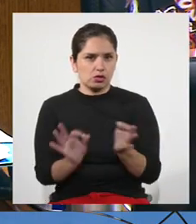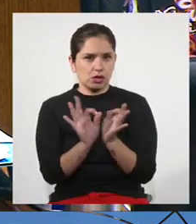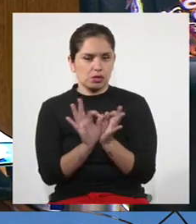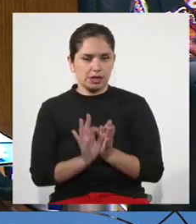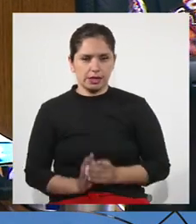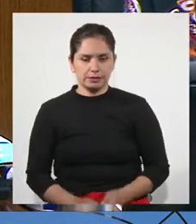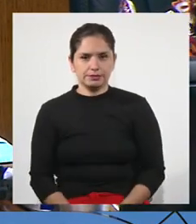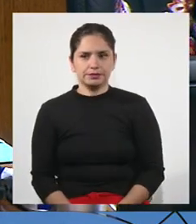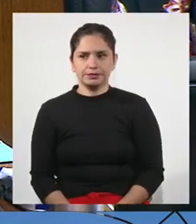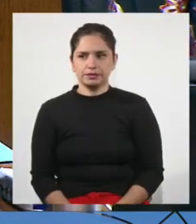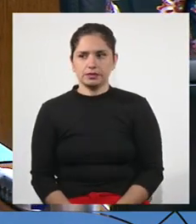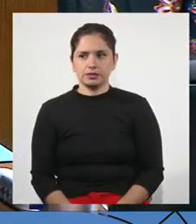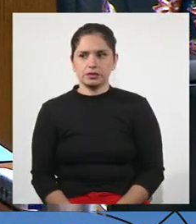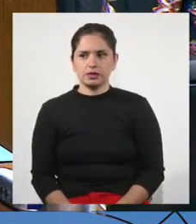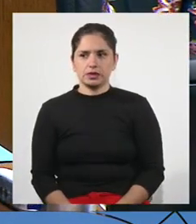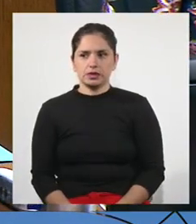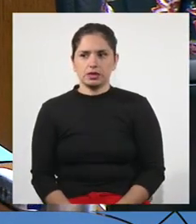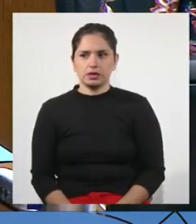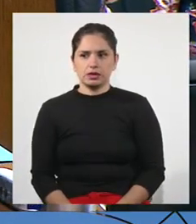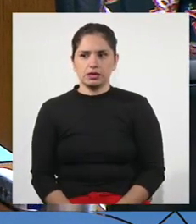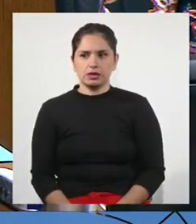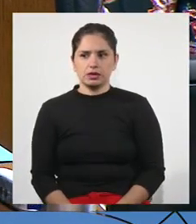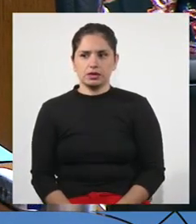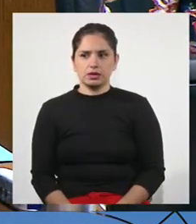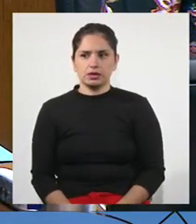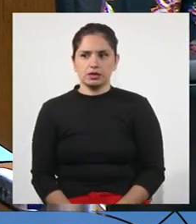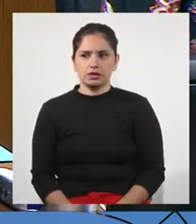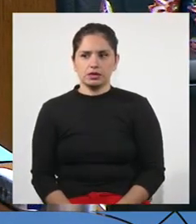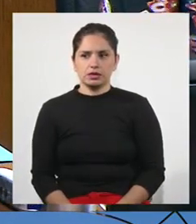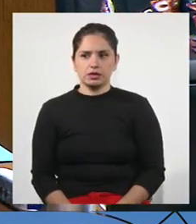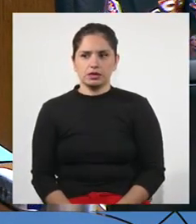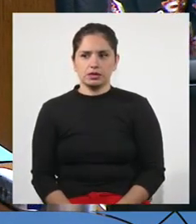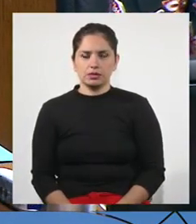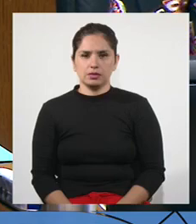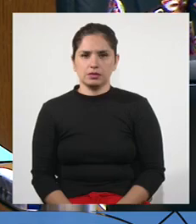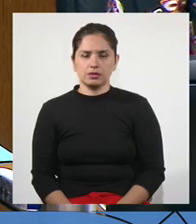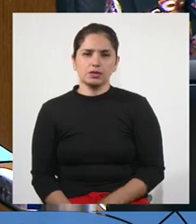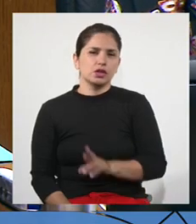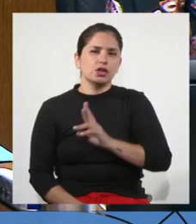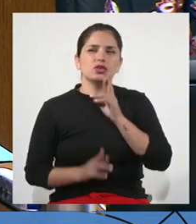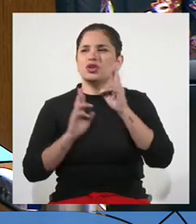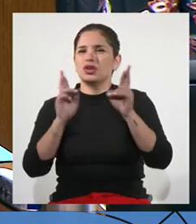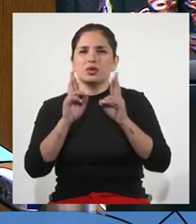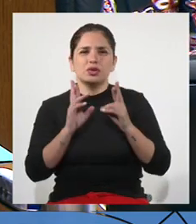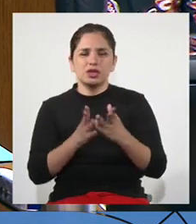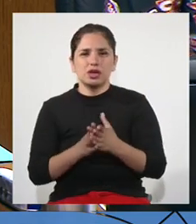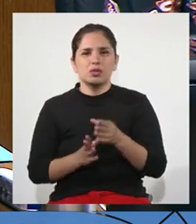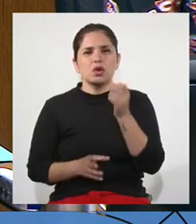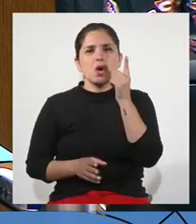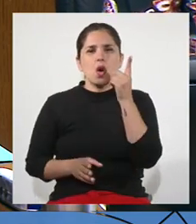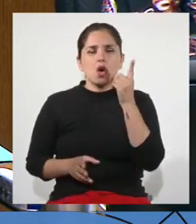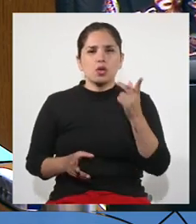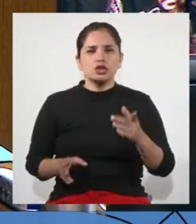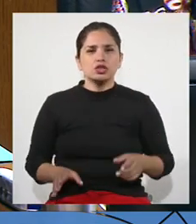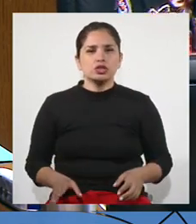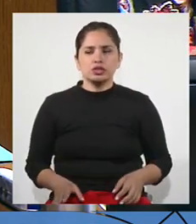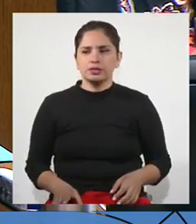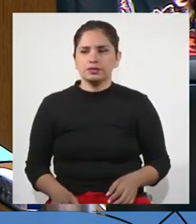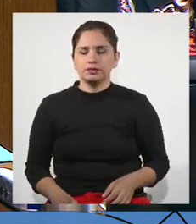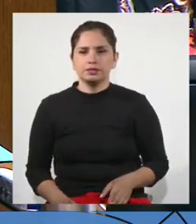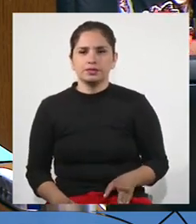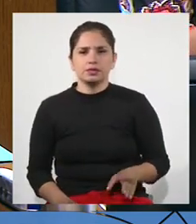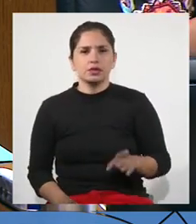Mira, las veces que sea necesario por defender a los trabajadores, por favor, que muy pocos defienden. No nos respondamos entre nosotros. ¿Cuál solo, es su consulta? Solo preguntar al